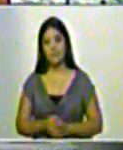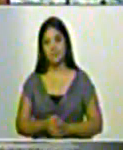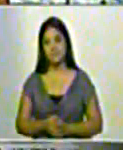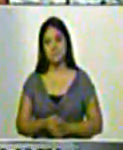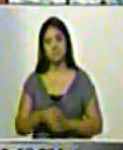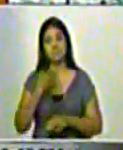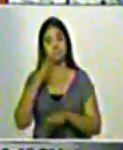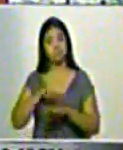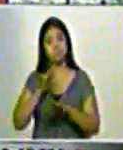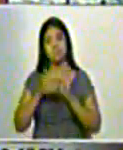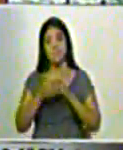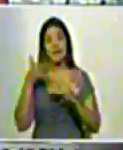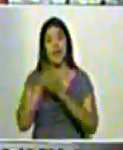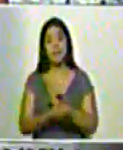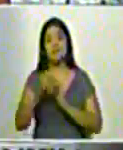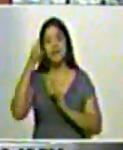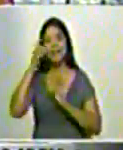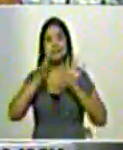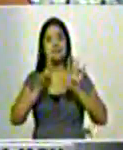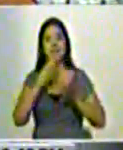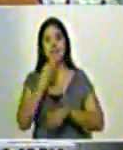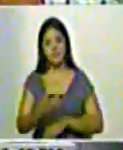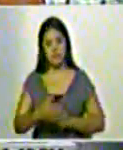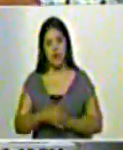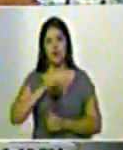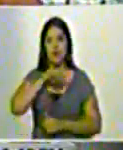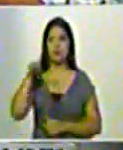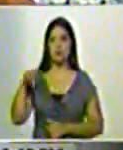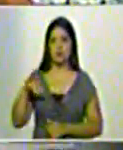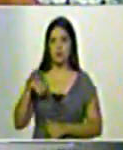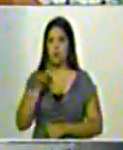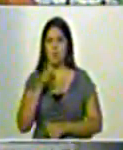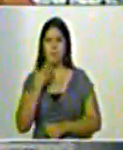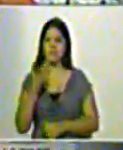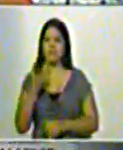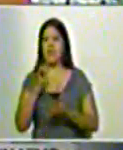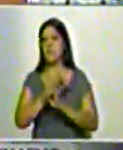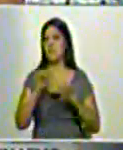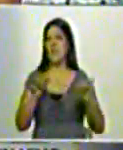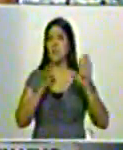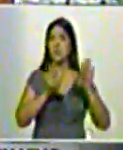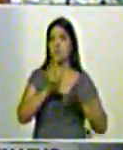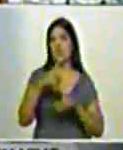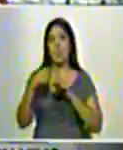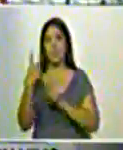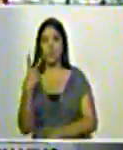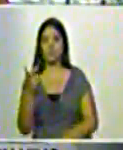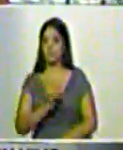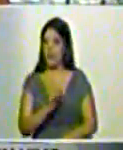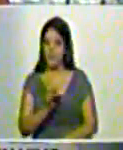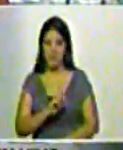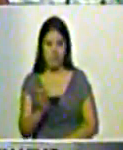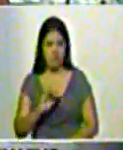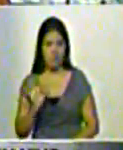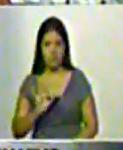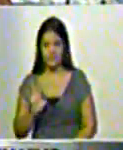de lo que va a ocurrir el día 6 de diciembre. Nosotros no nos vamos a caer a coba que eso va a terminar 95-2. No vamos a caer a